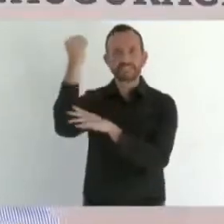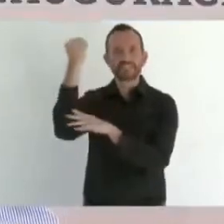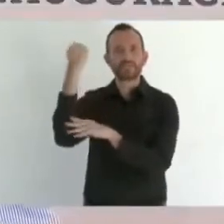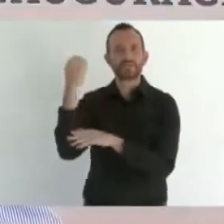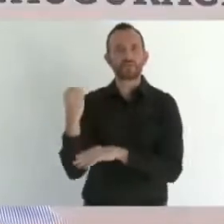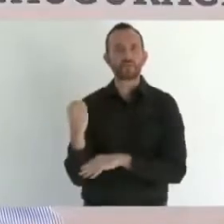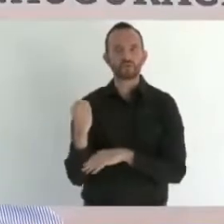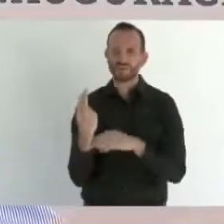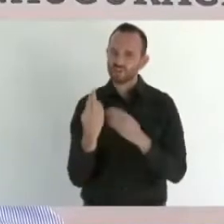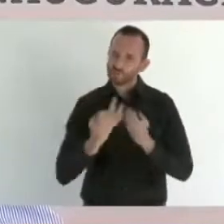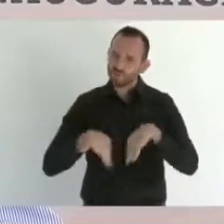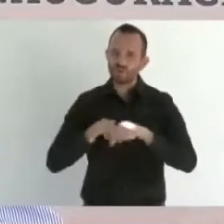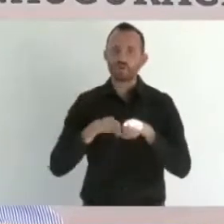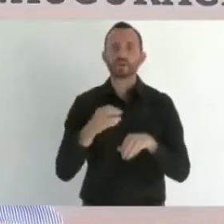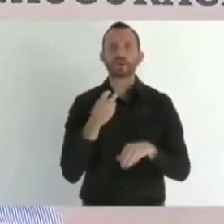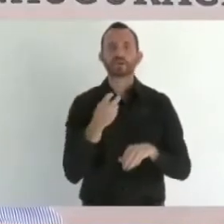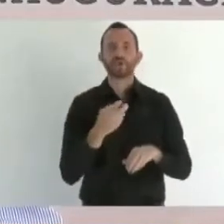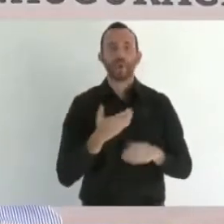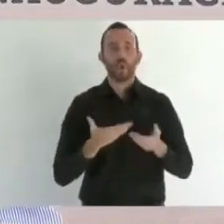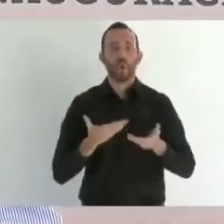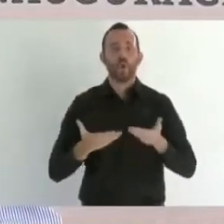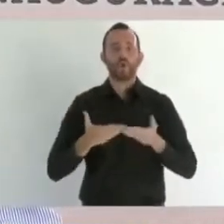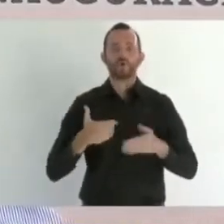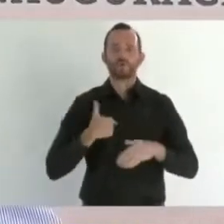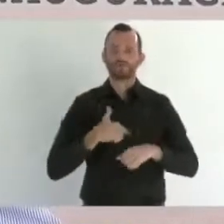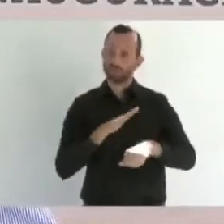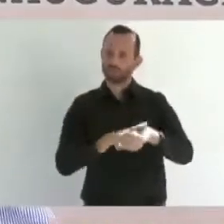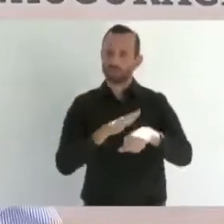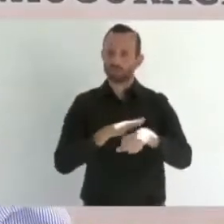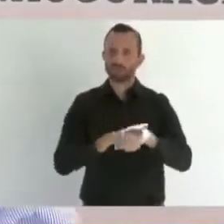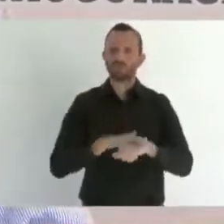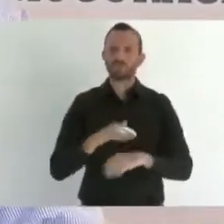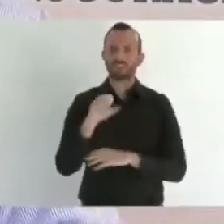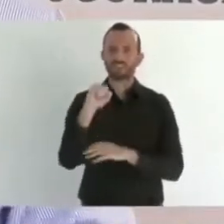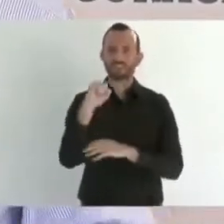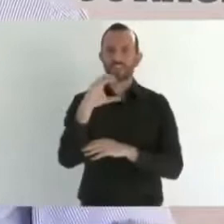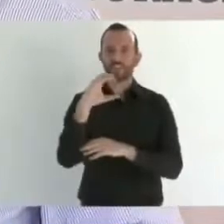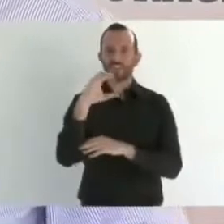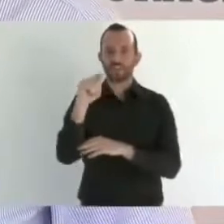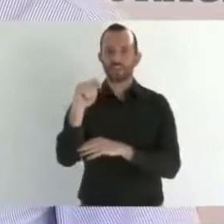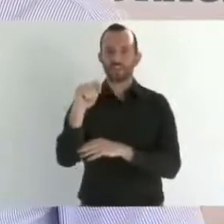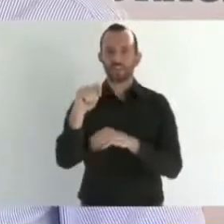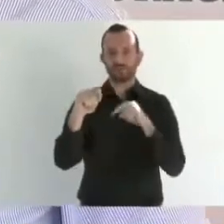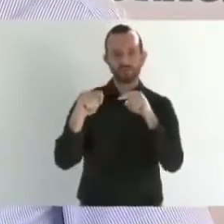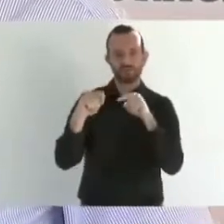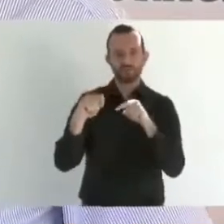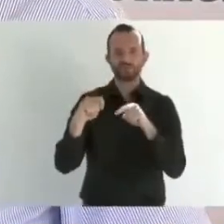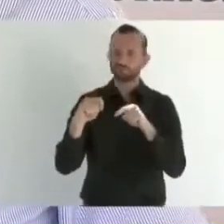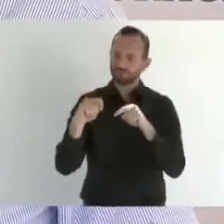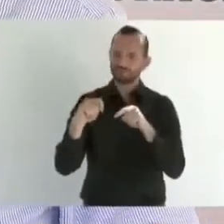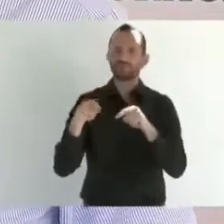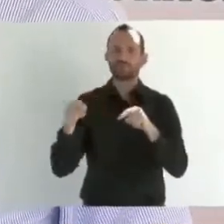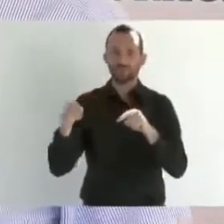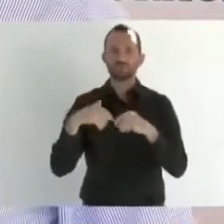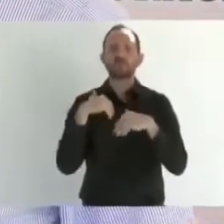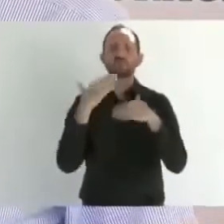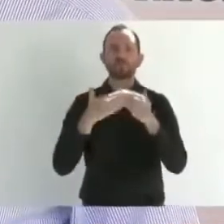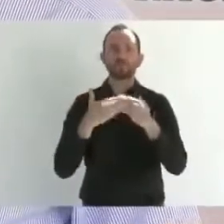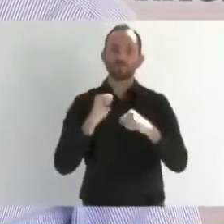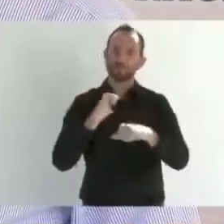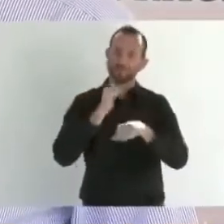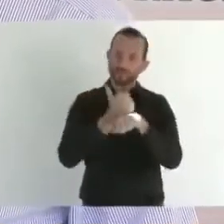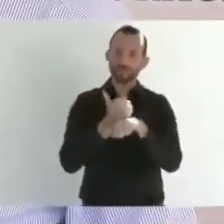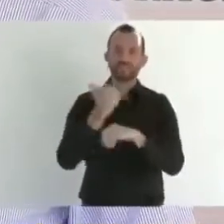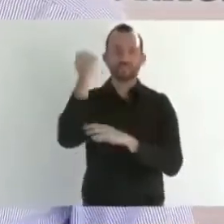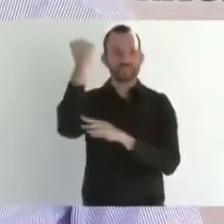a conocer al secretario de comunicaciones y trasportes de que van a ponerse los semáforos porque la vez pasada